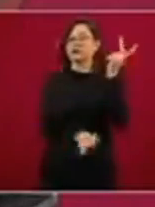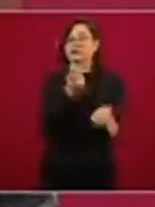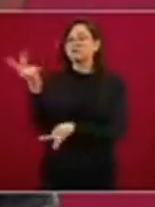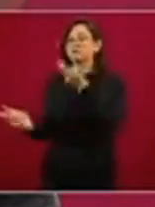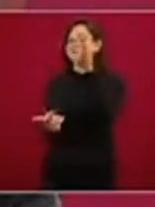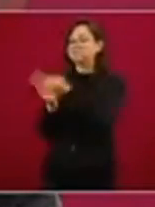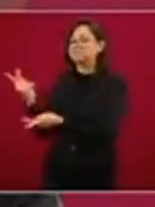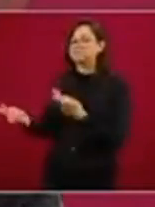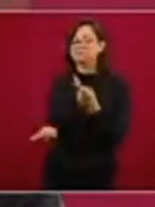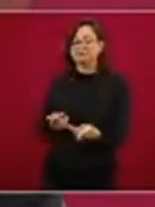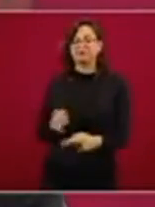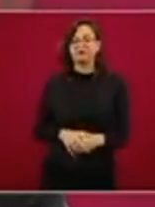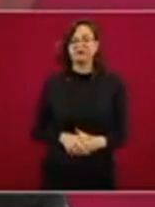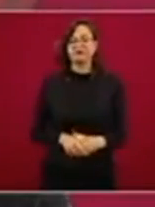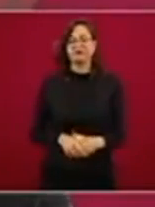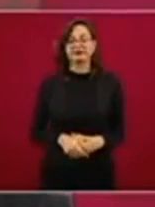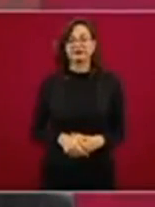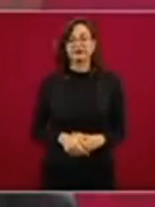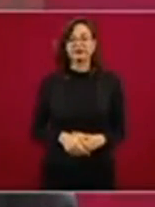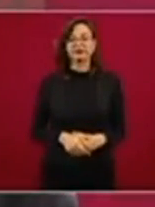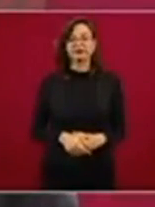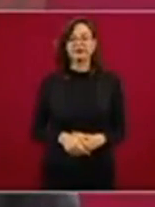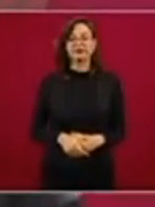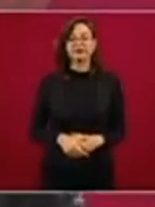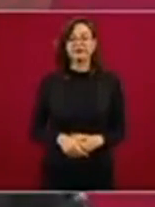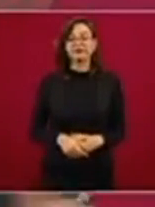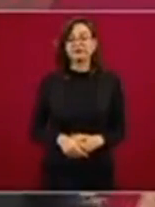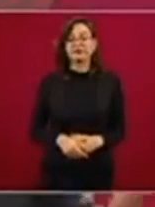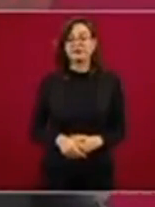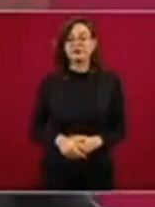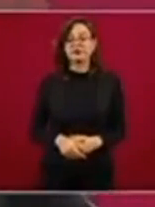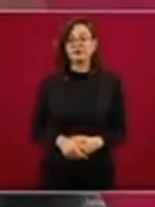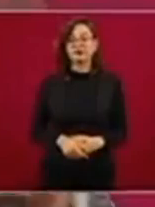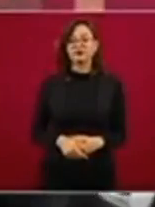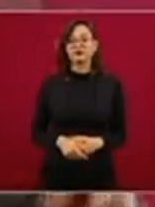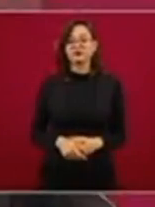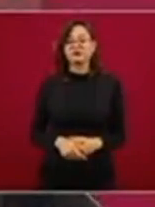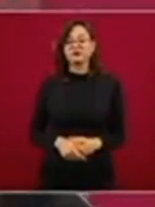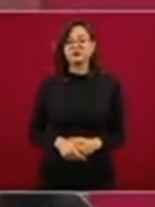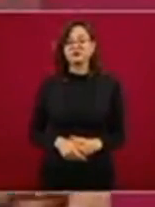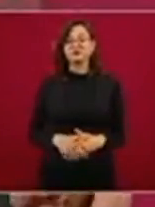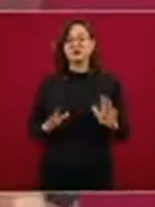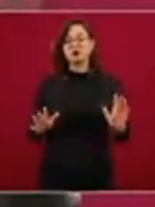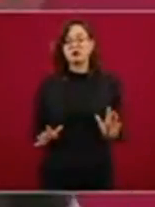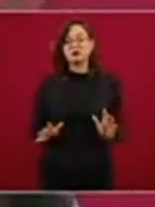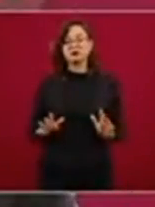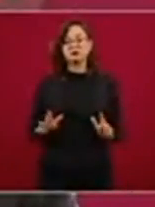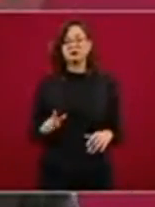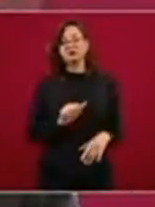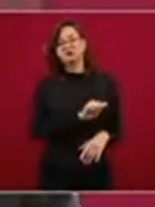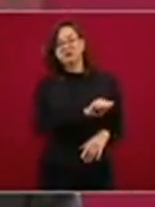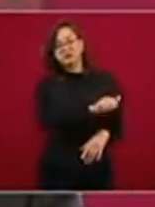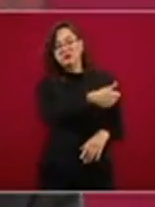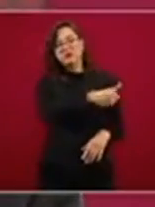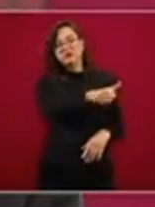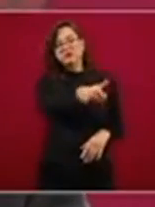En caso de optarse por una consulta popular para llevar a un eventual juicio a los expresidentes de la República, el presidente